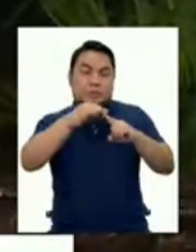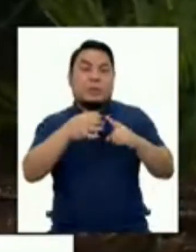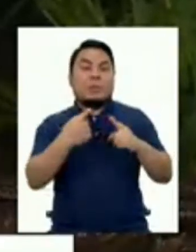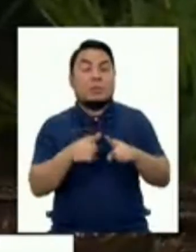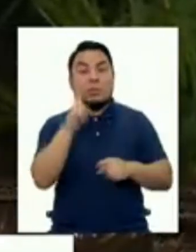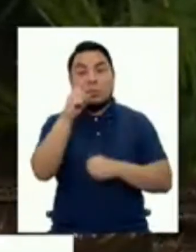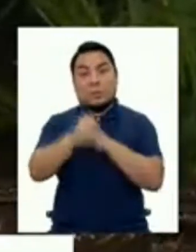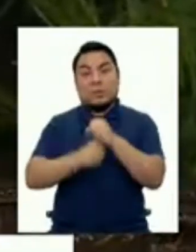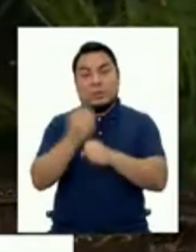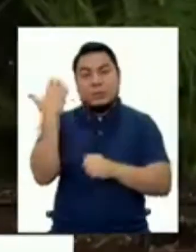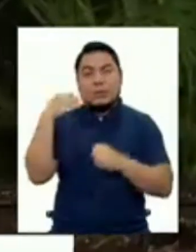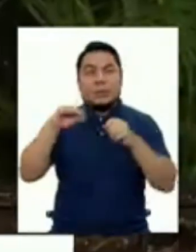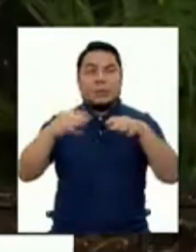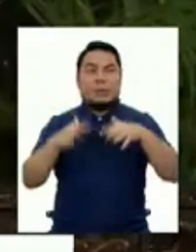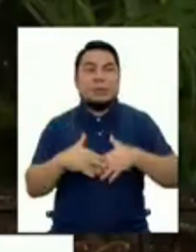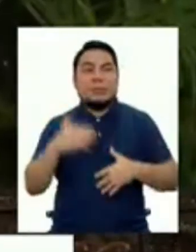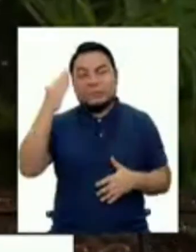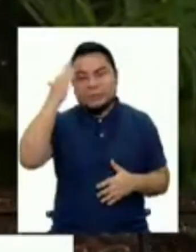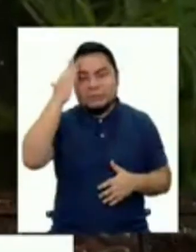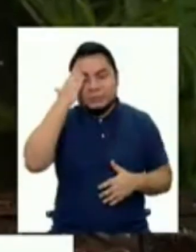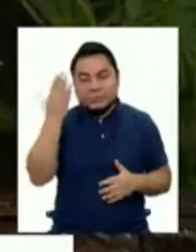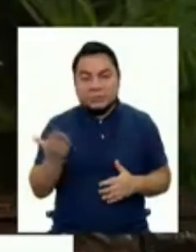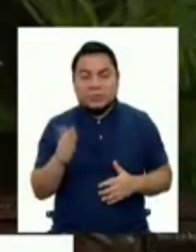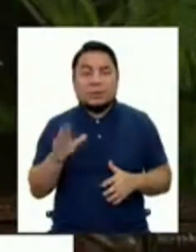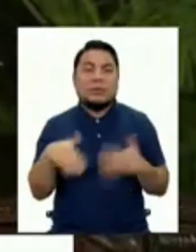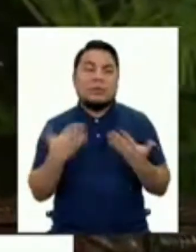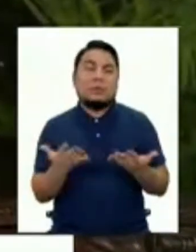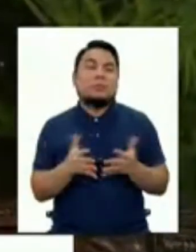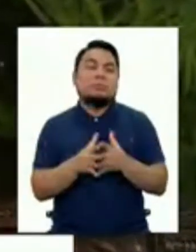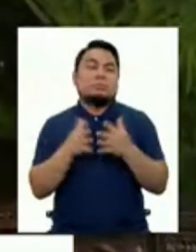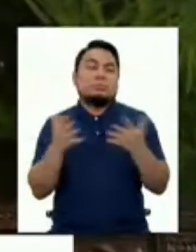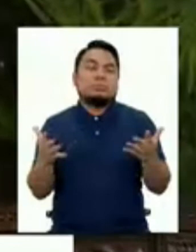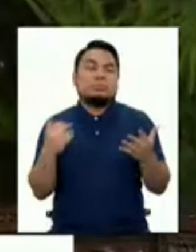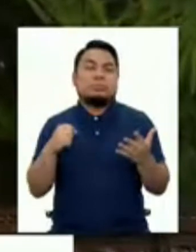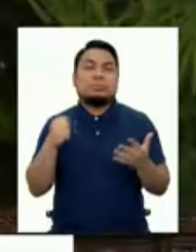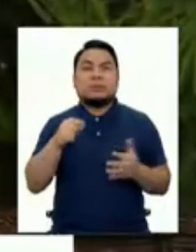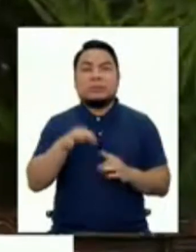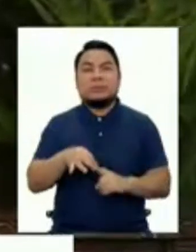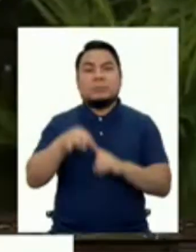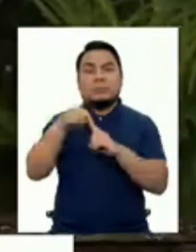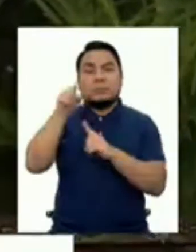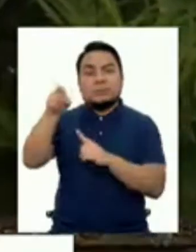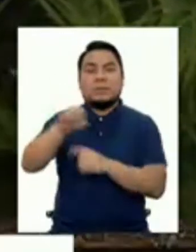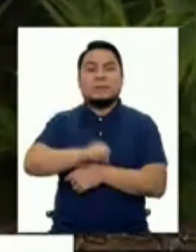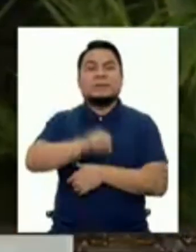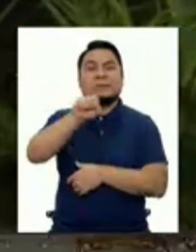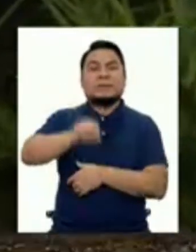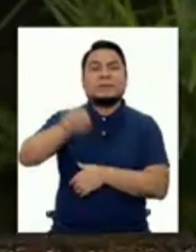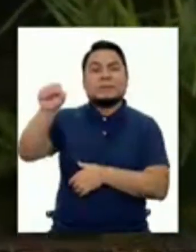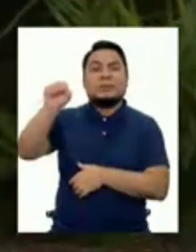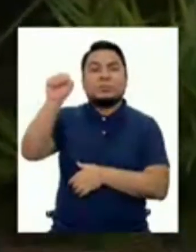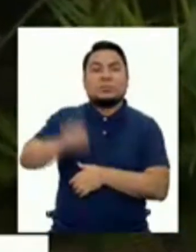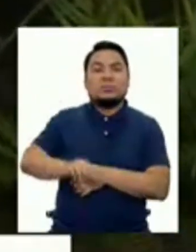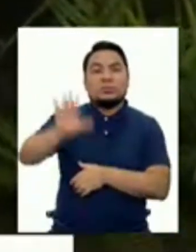un año aproximadamente salíamos de un delicado contencioso, especialmente en la Sierra Sur del país, con una prolongada